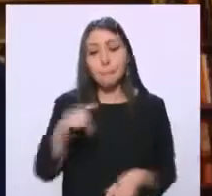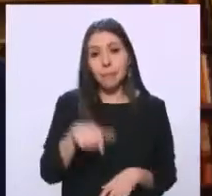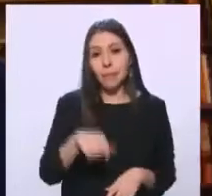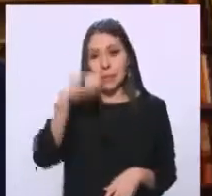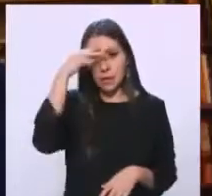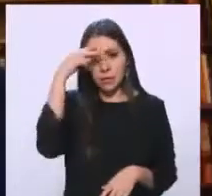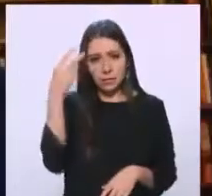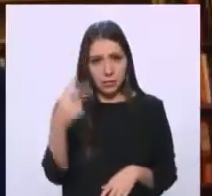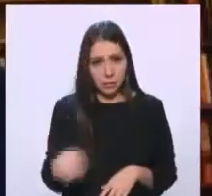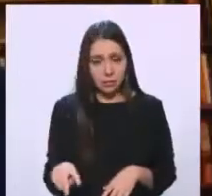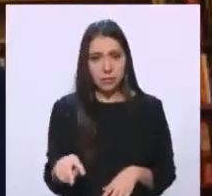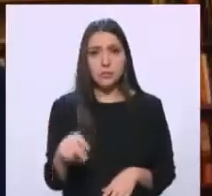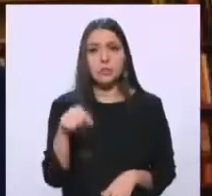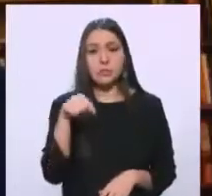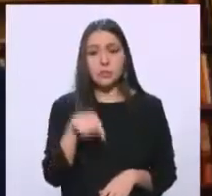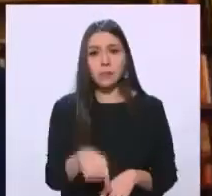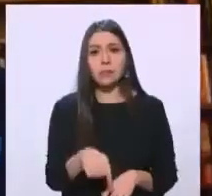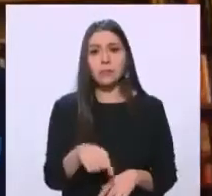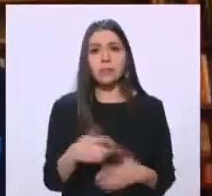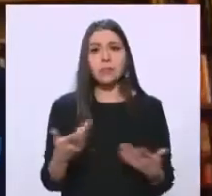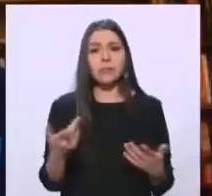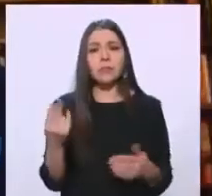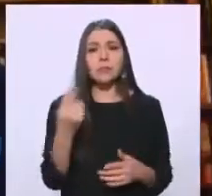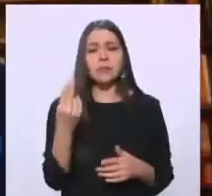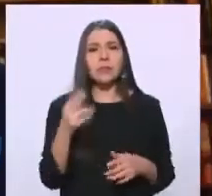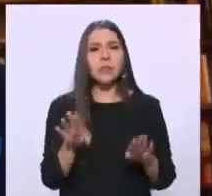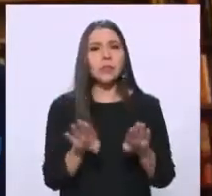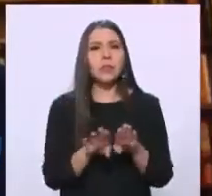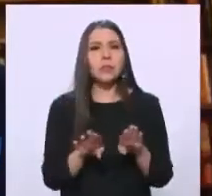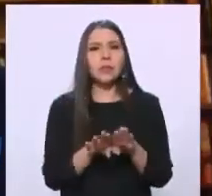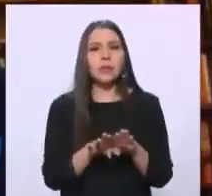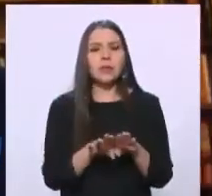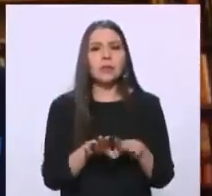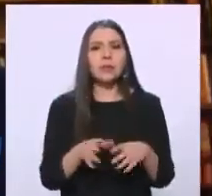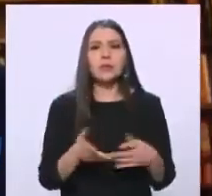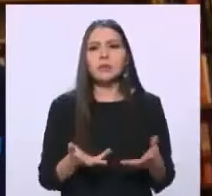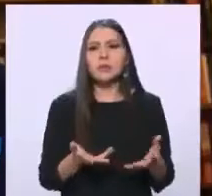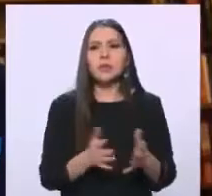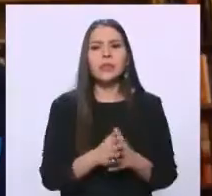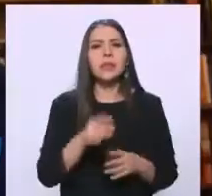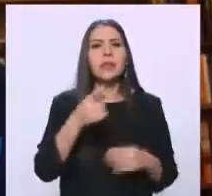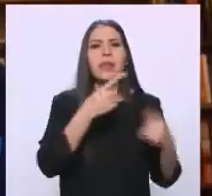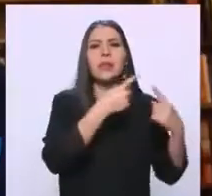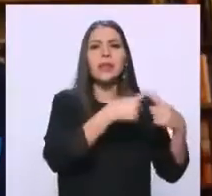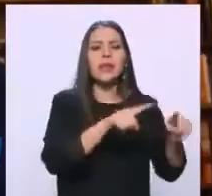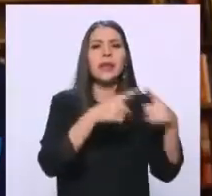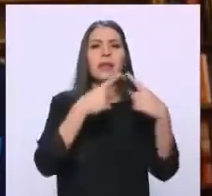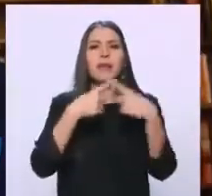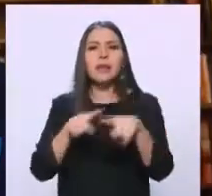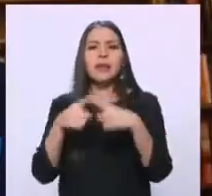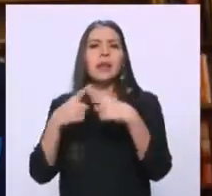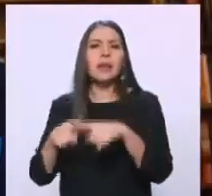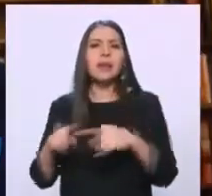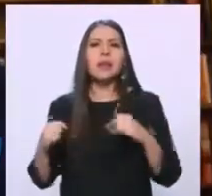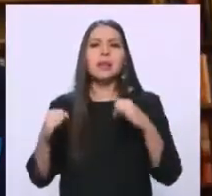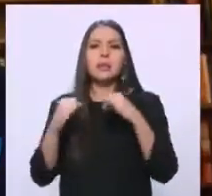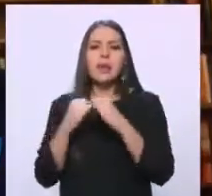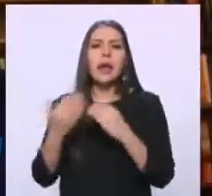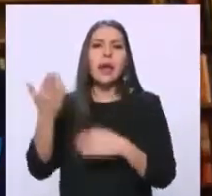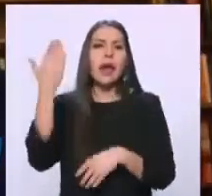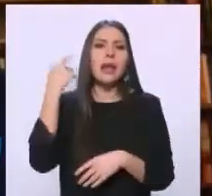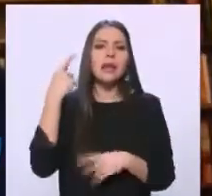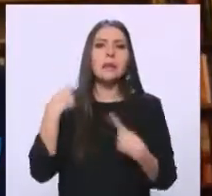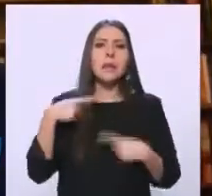el escenario límite en el cual hemos recurrido a todas las opciones institucionales, en primer lugar al